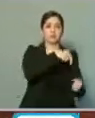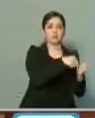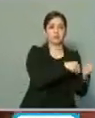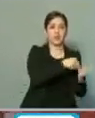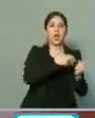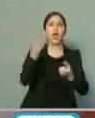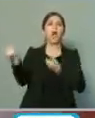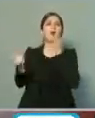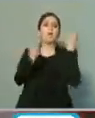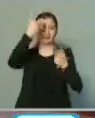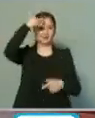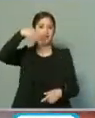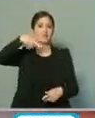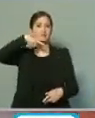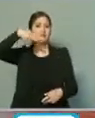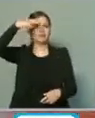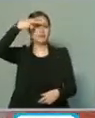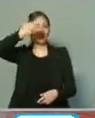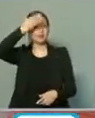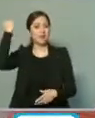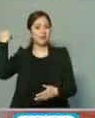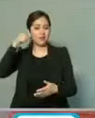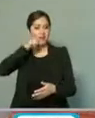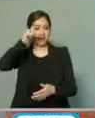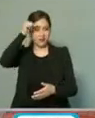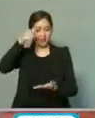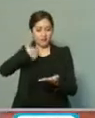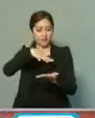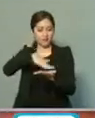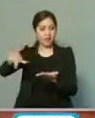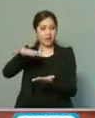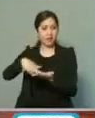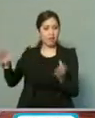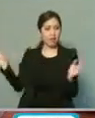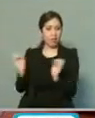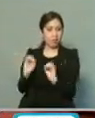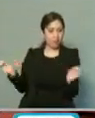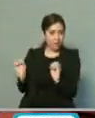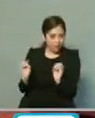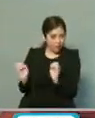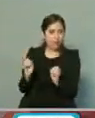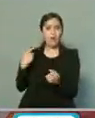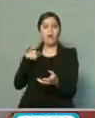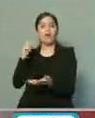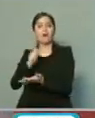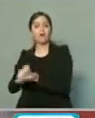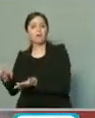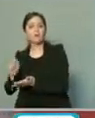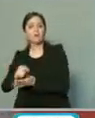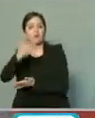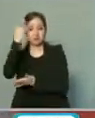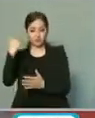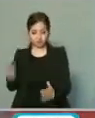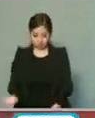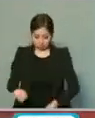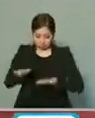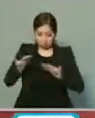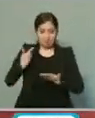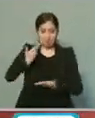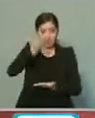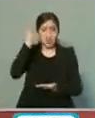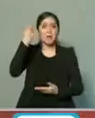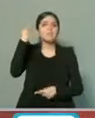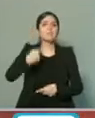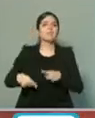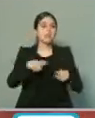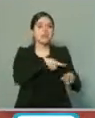Claro, la escritura. claro. Pero esto generalmente eran textos que podían leer o al que tenían acceso los grandes